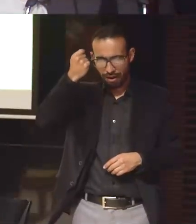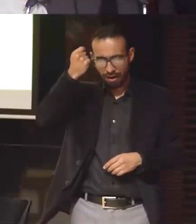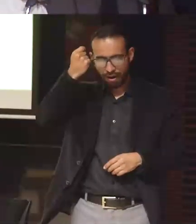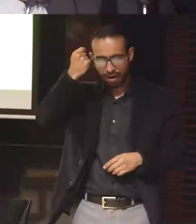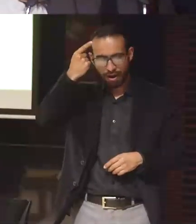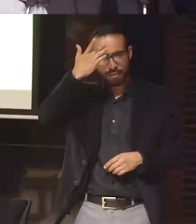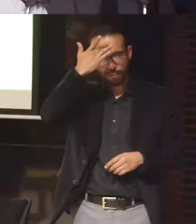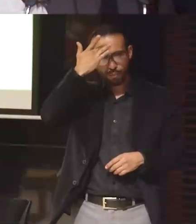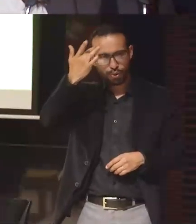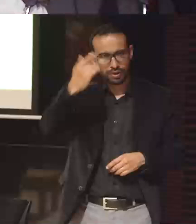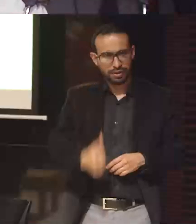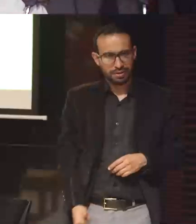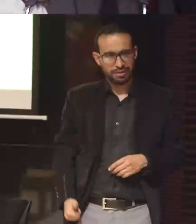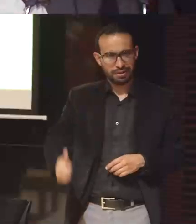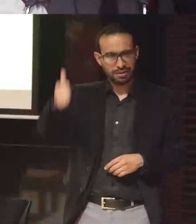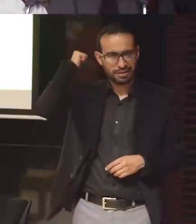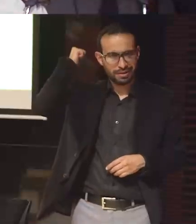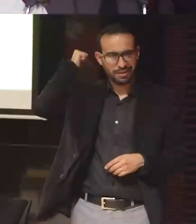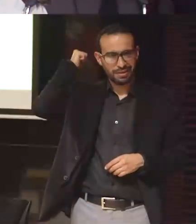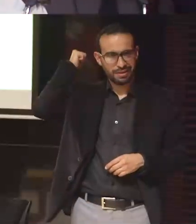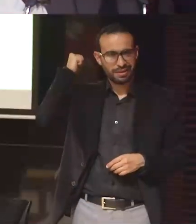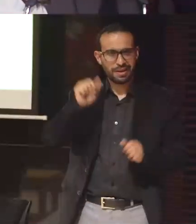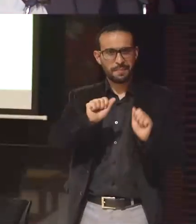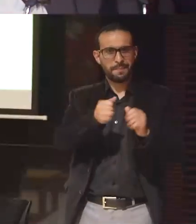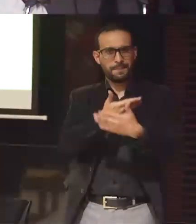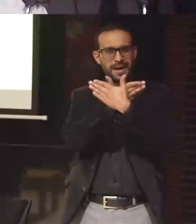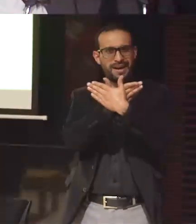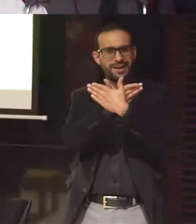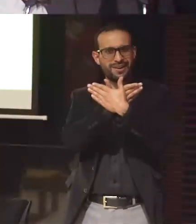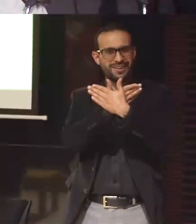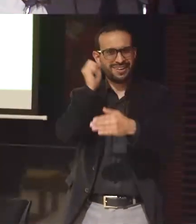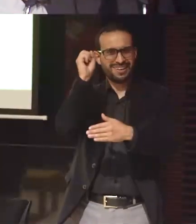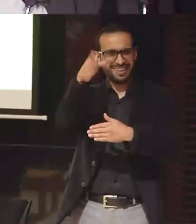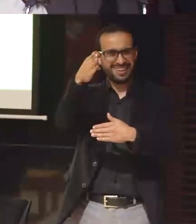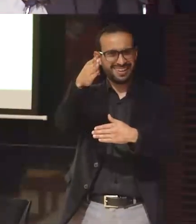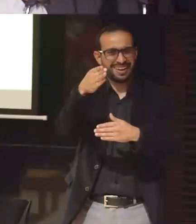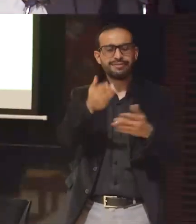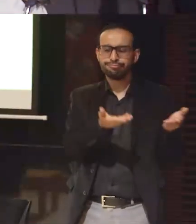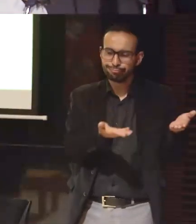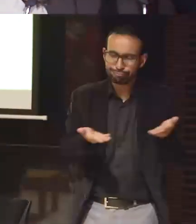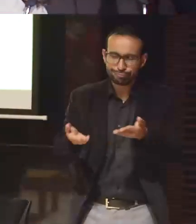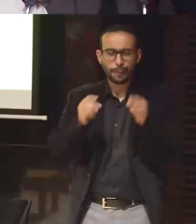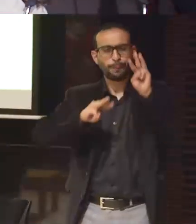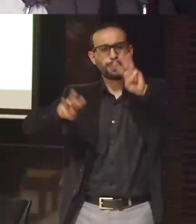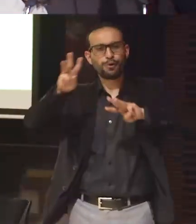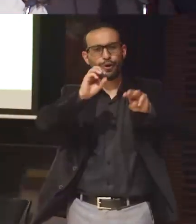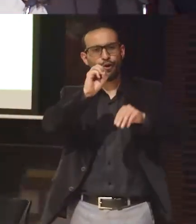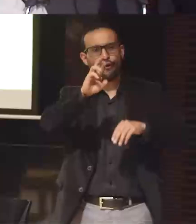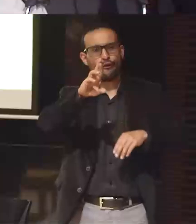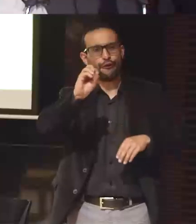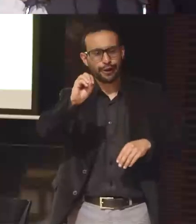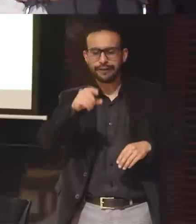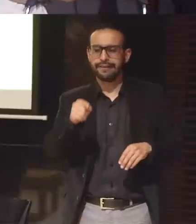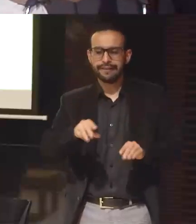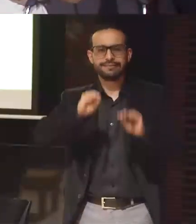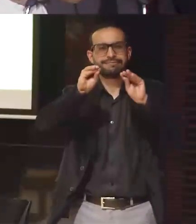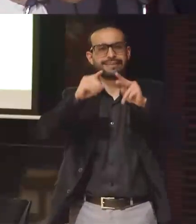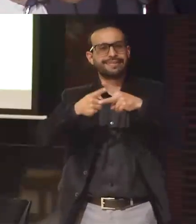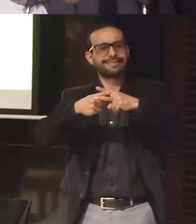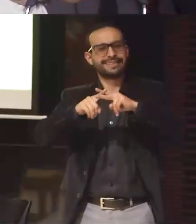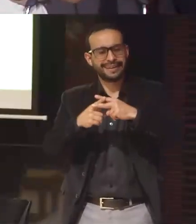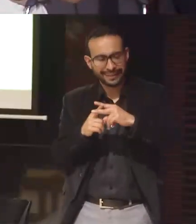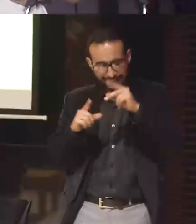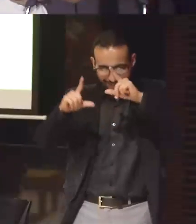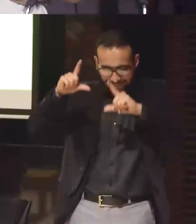oportunidad, esa puerta que abrió el banco, esa visión que en algún momento alguien tuvo en una entidad para decir que